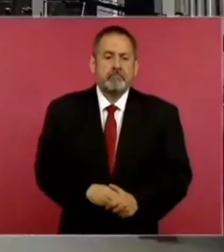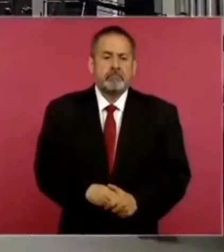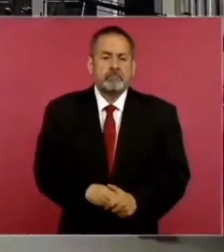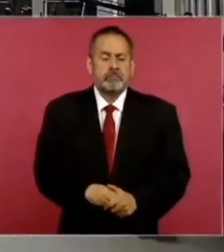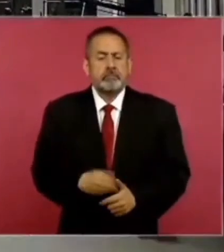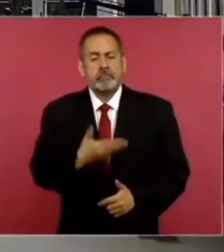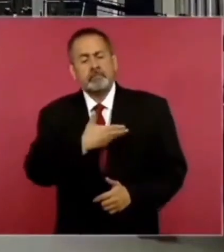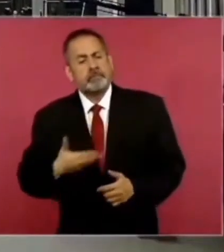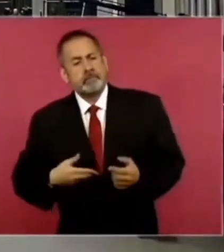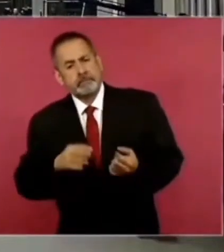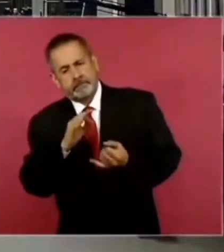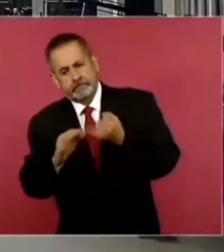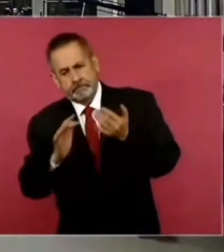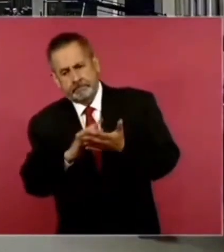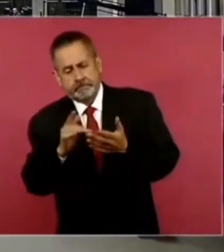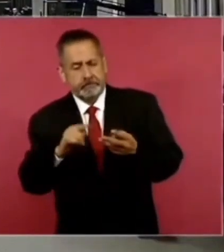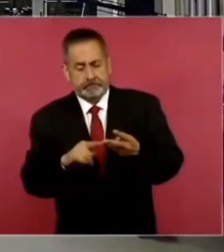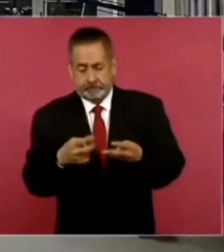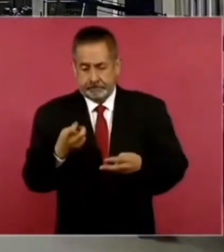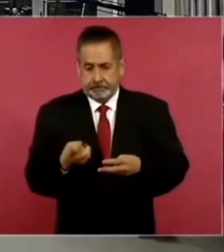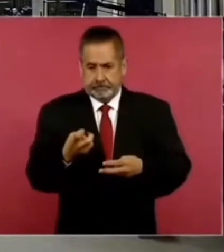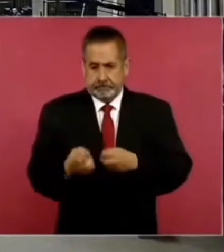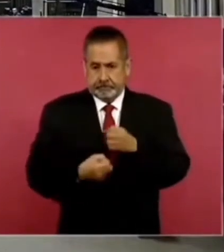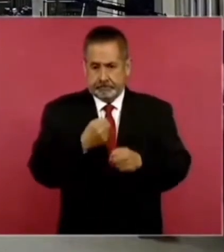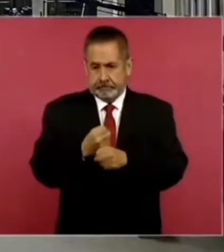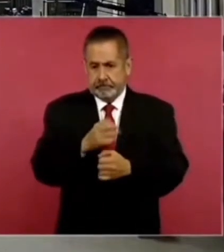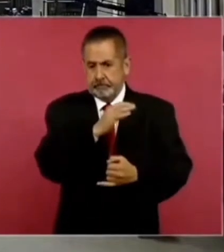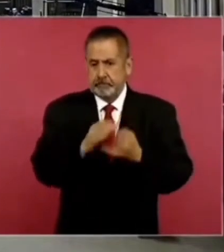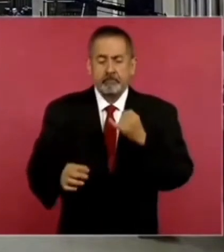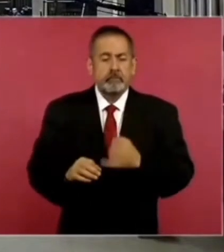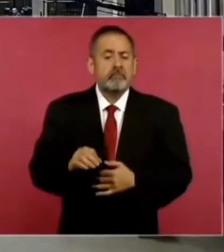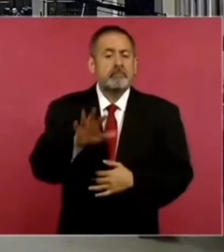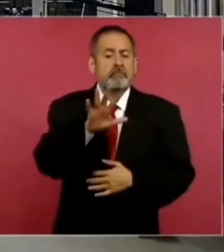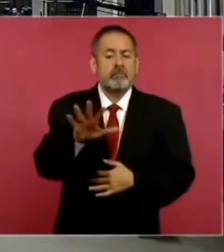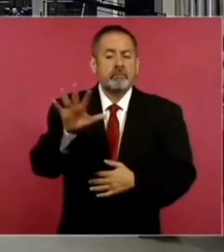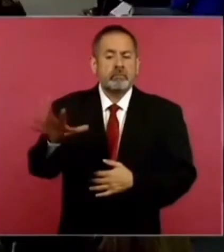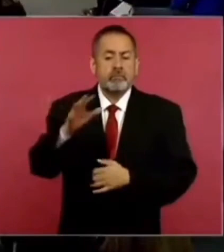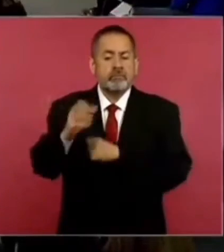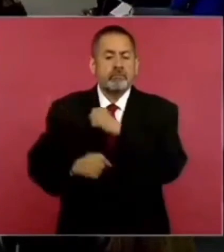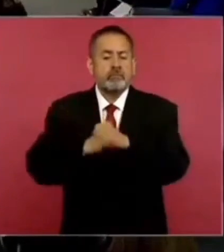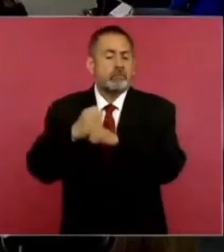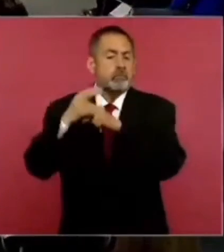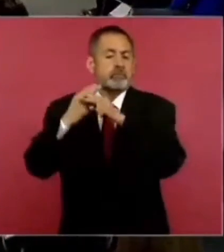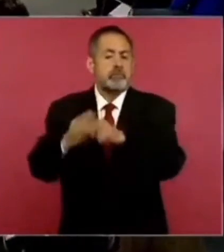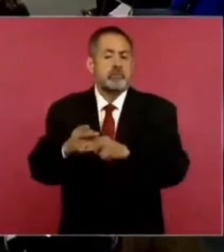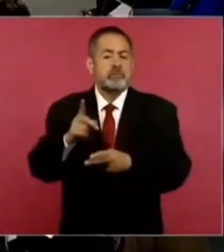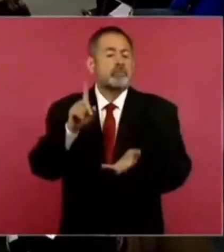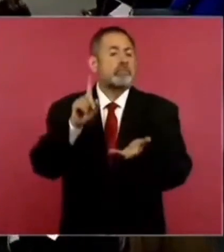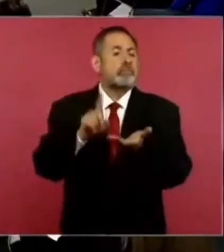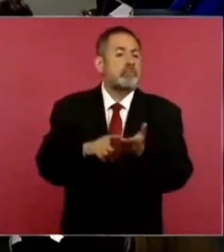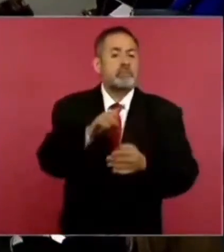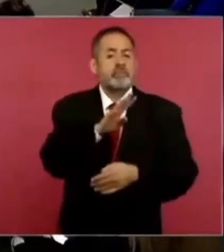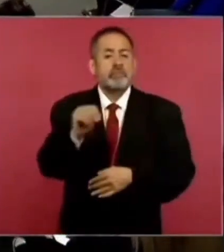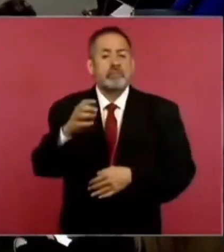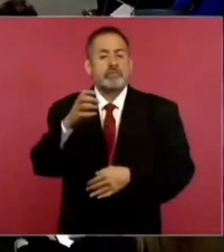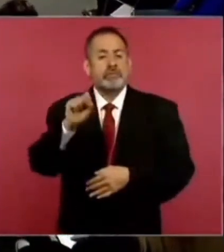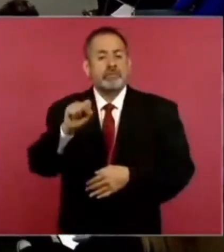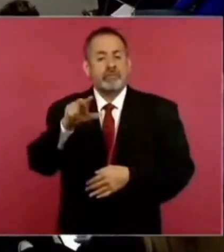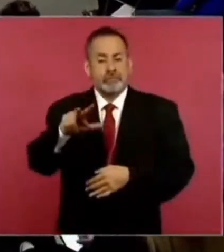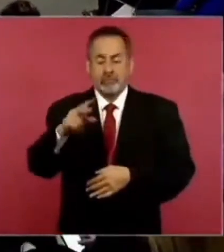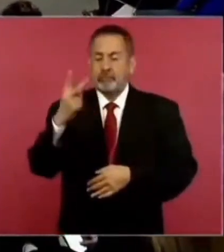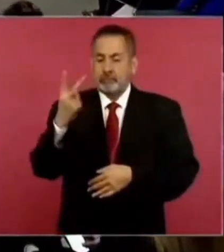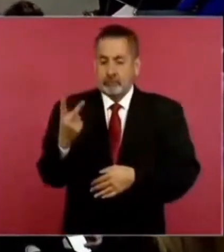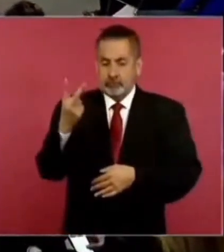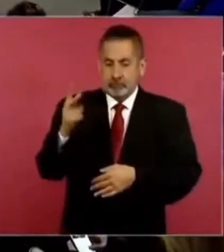Por último, preguntarle, este año, presidente, se conmemoran 55 años del movimiento de 1968. Hoy, 2 de octubre,